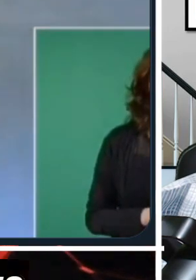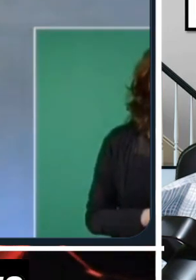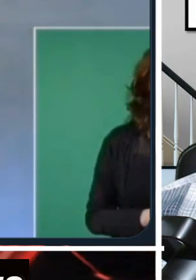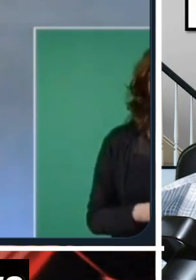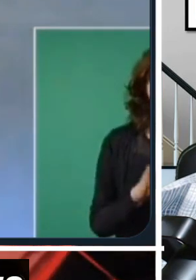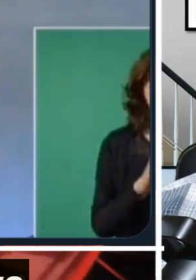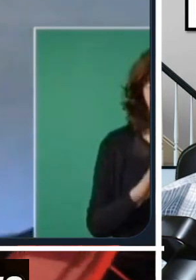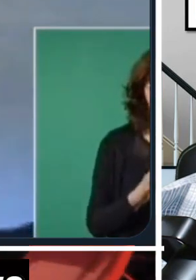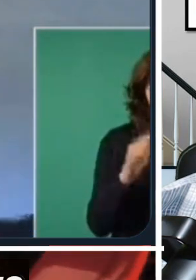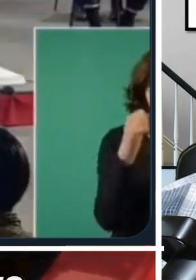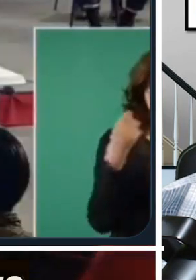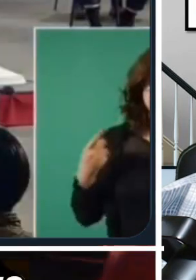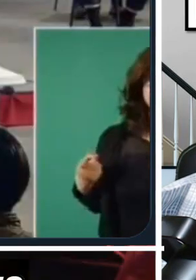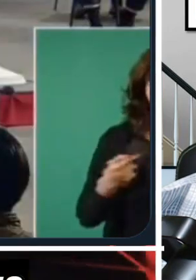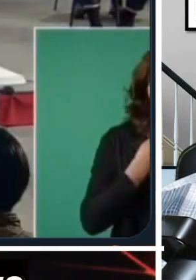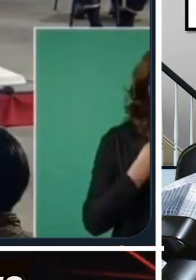¿Violó la Constitución? No,